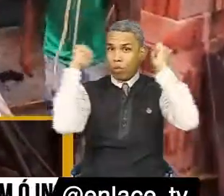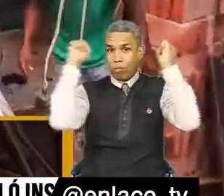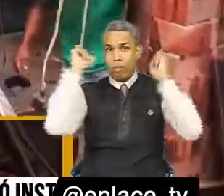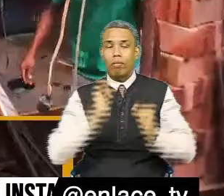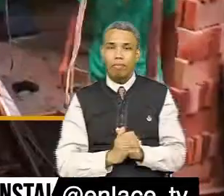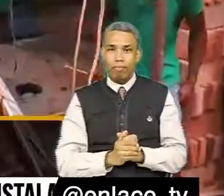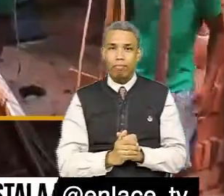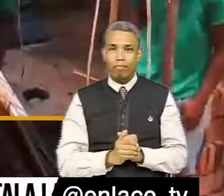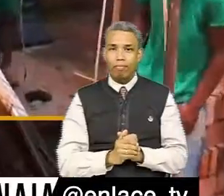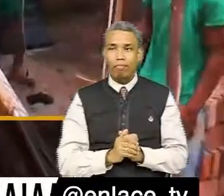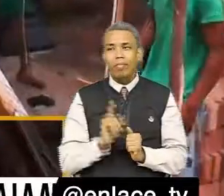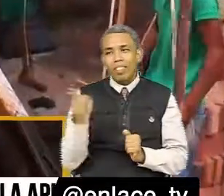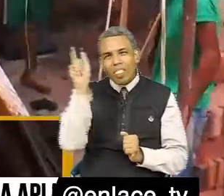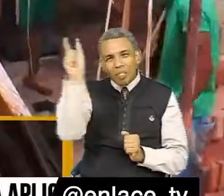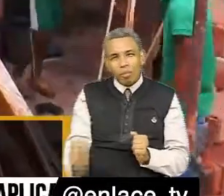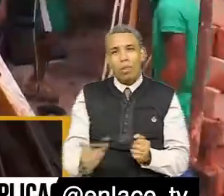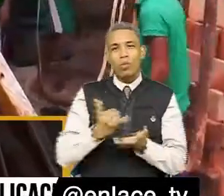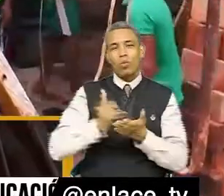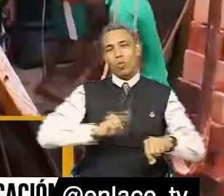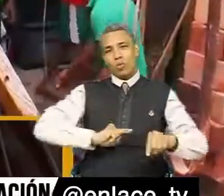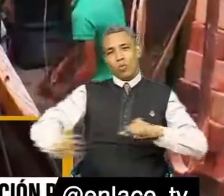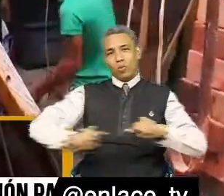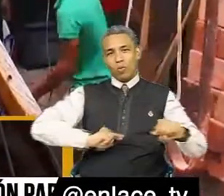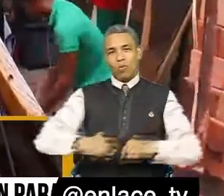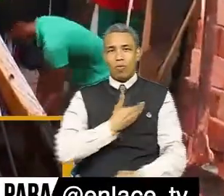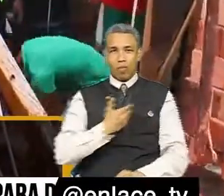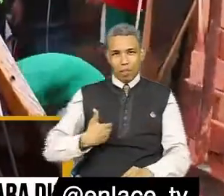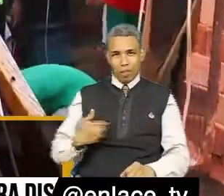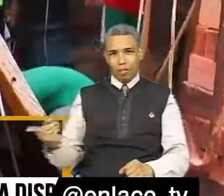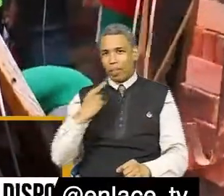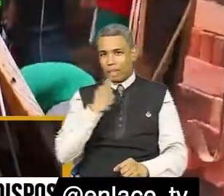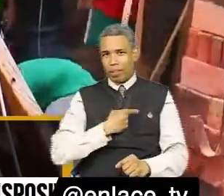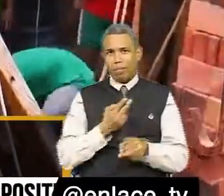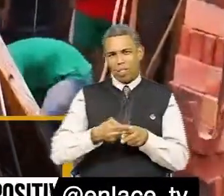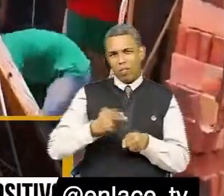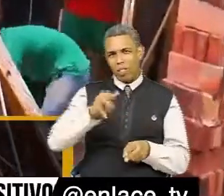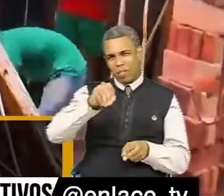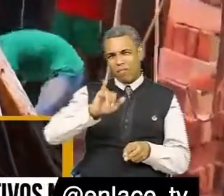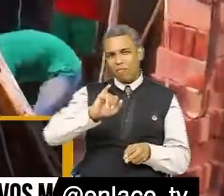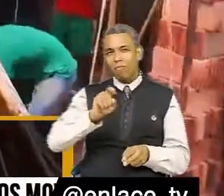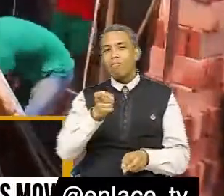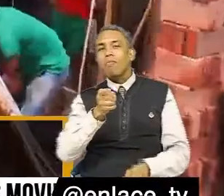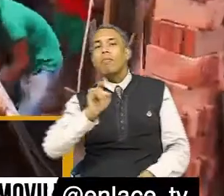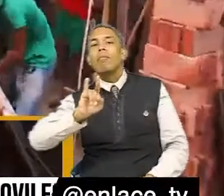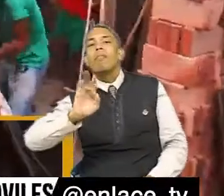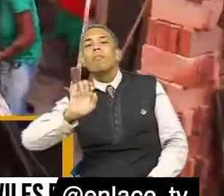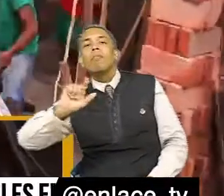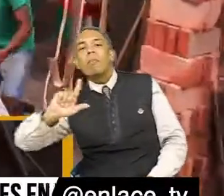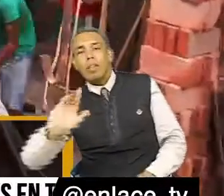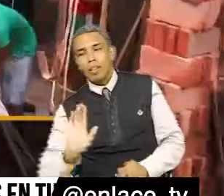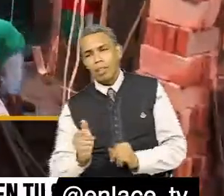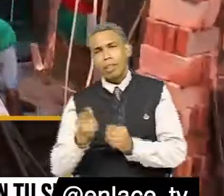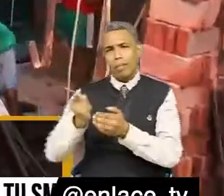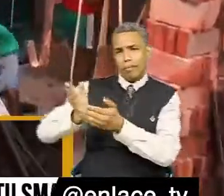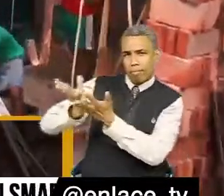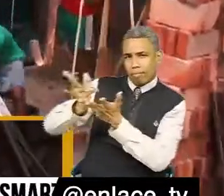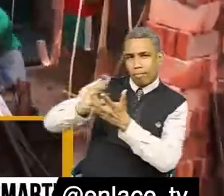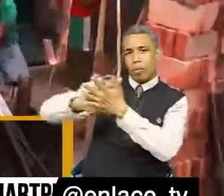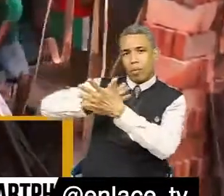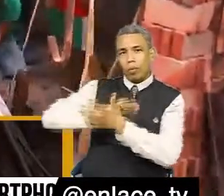antonio presidente de la junta de acción comunal de este sector es lo que nos relata y pues los amo viendo en pantalla las familias las personas